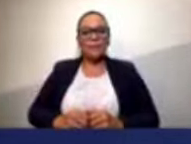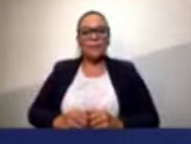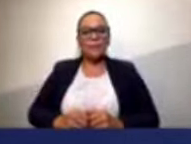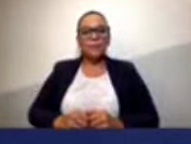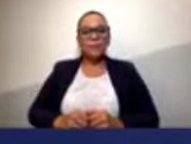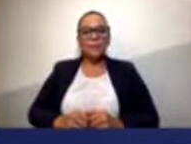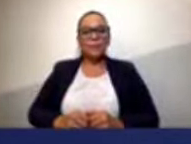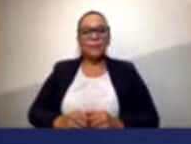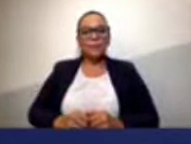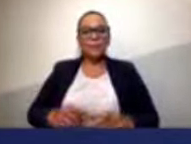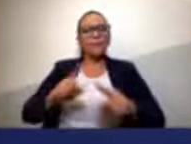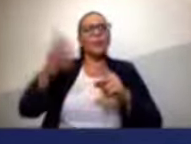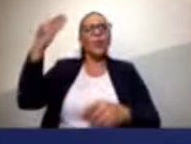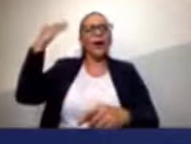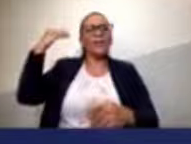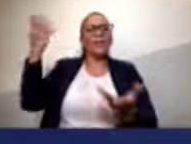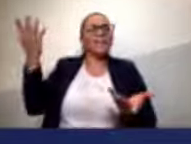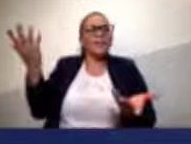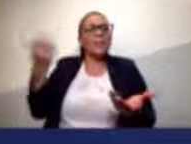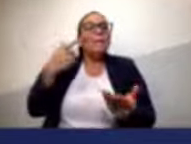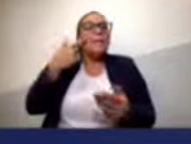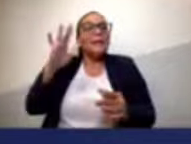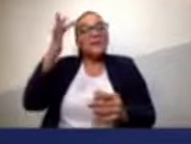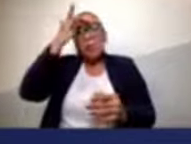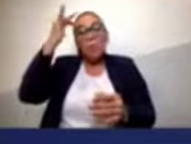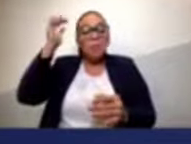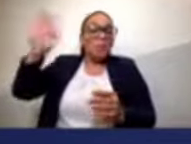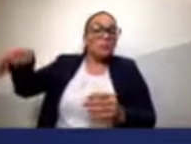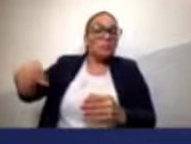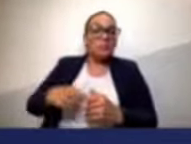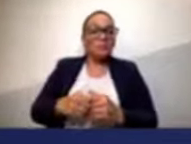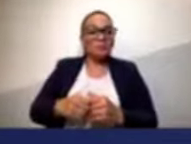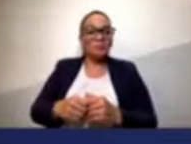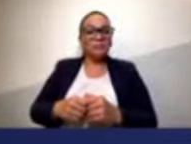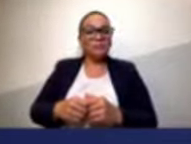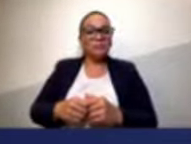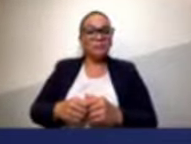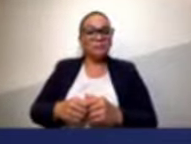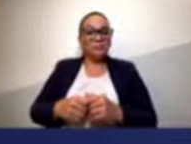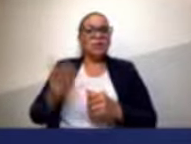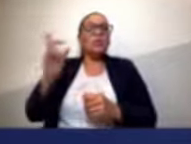Pero ¿dónde se nos olvidó eso? ¿O dónde lo dejamos de hacer?